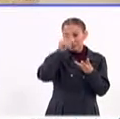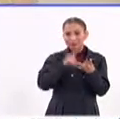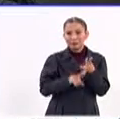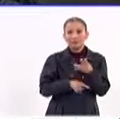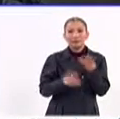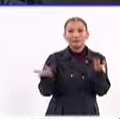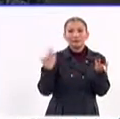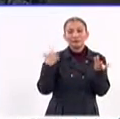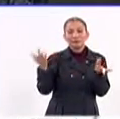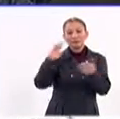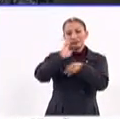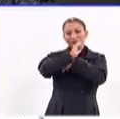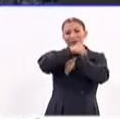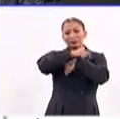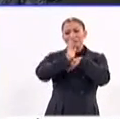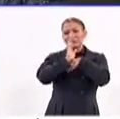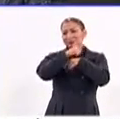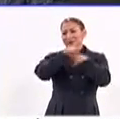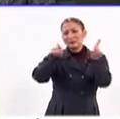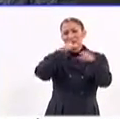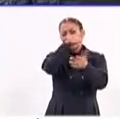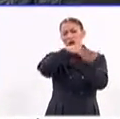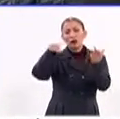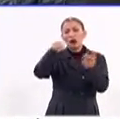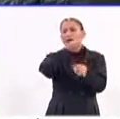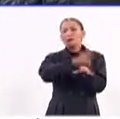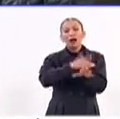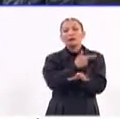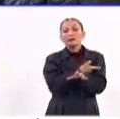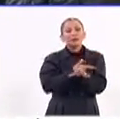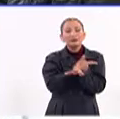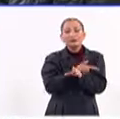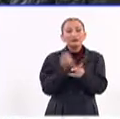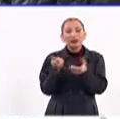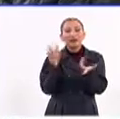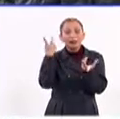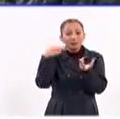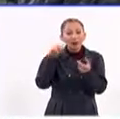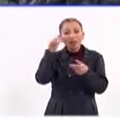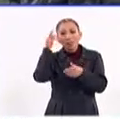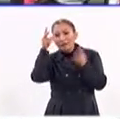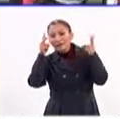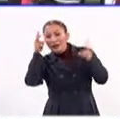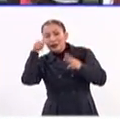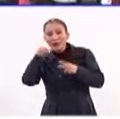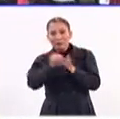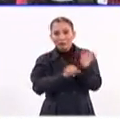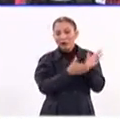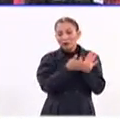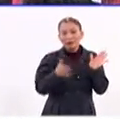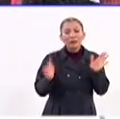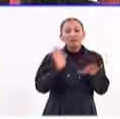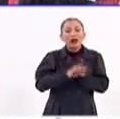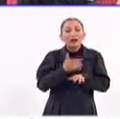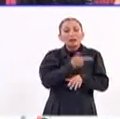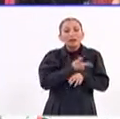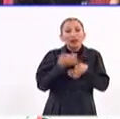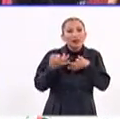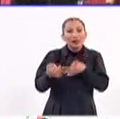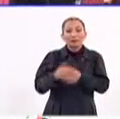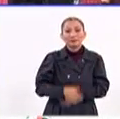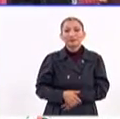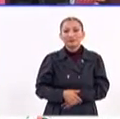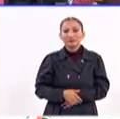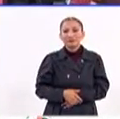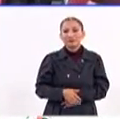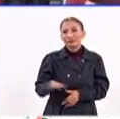Chapultepec, el Monumento a la Revolución, en fin, estos lugares, ¿cuáles son los que más te han gustado en este primer mes? ¿Qué es lo que más te ha llamado la